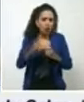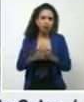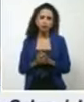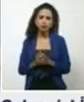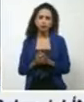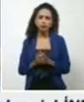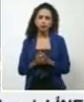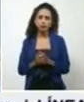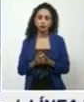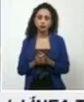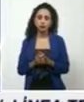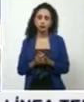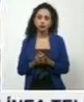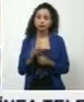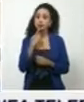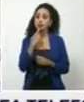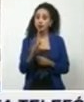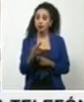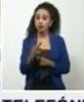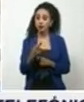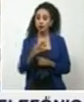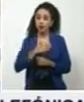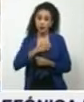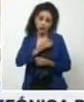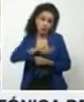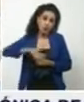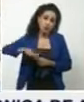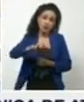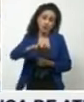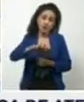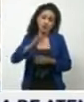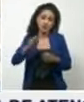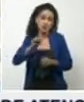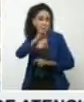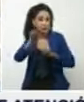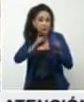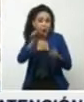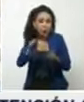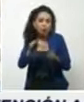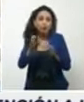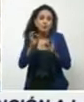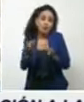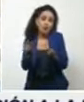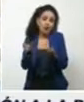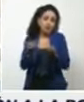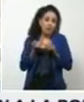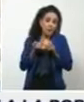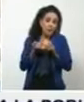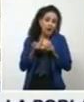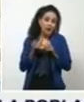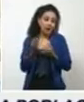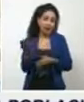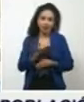nuestra población, como tiene acceso a los medios, bueno, pues se informa con mucha agilidad, ¿no?